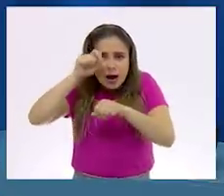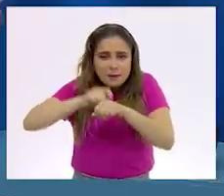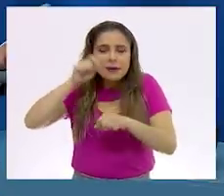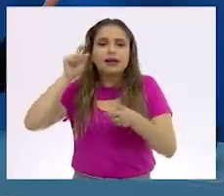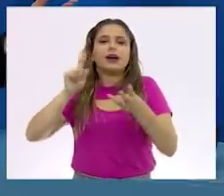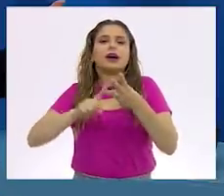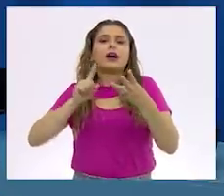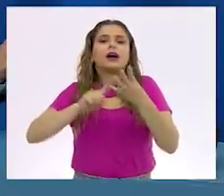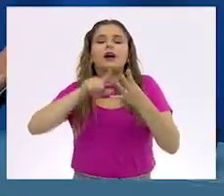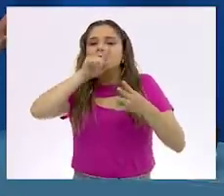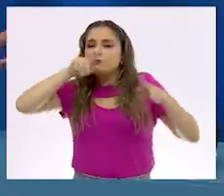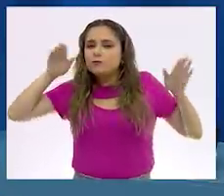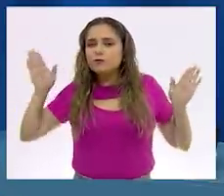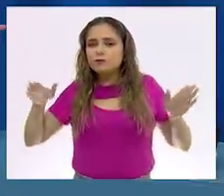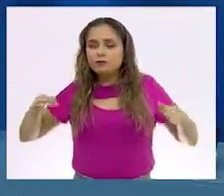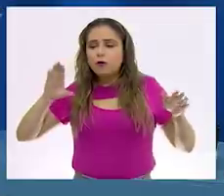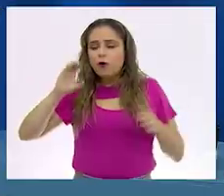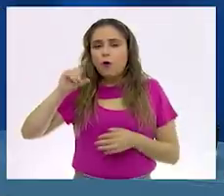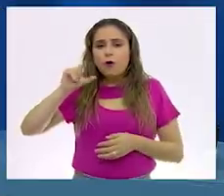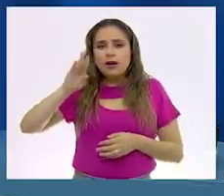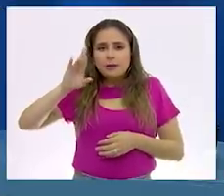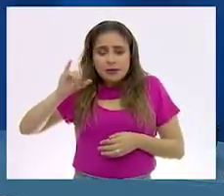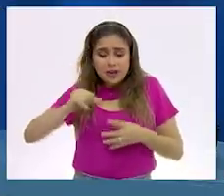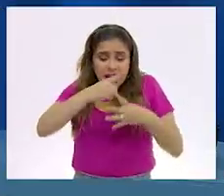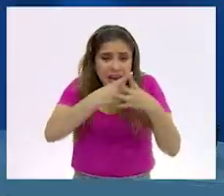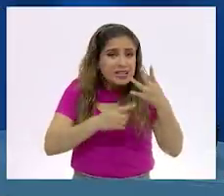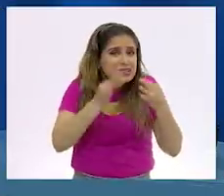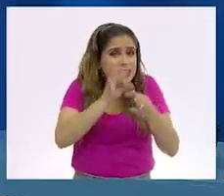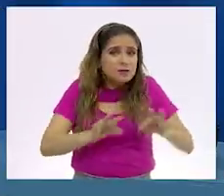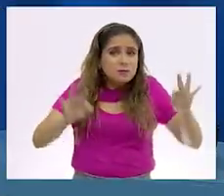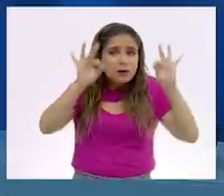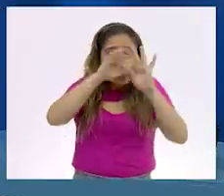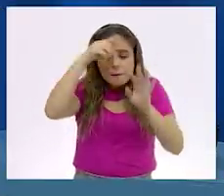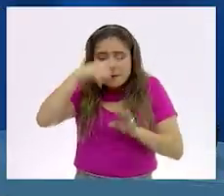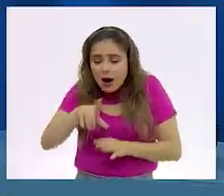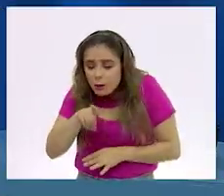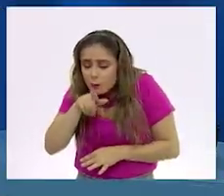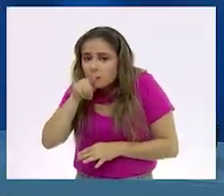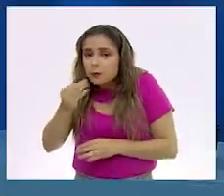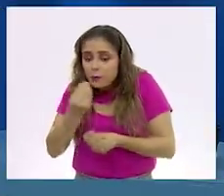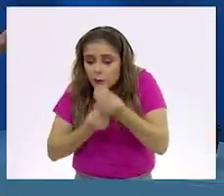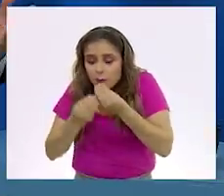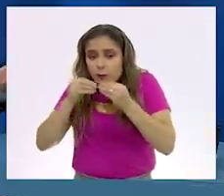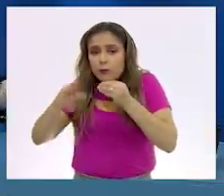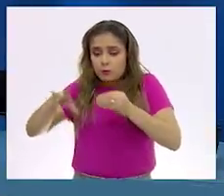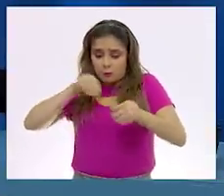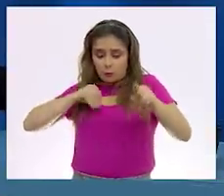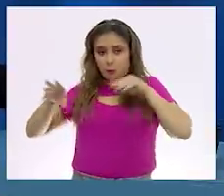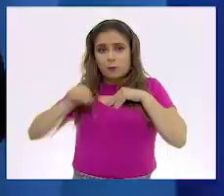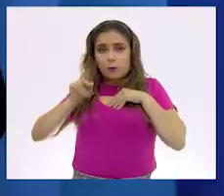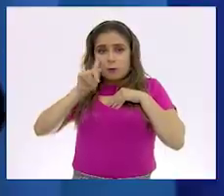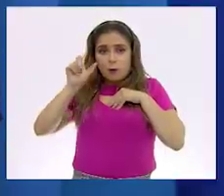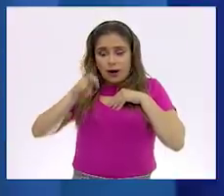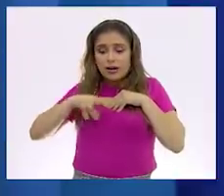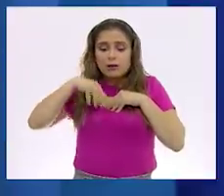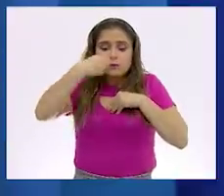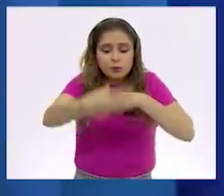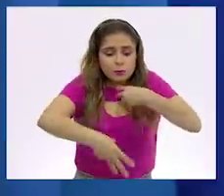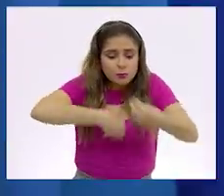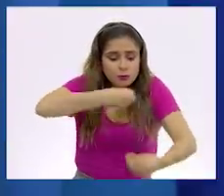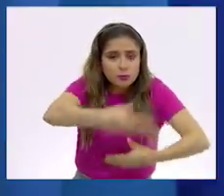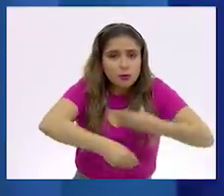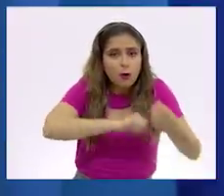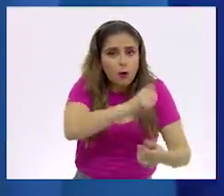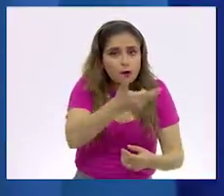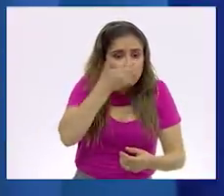y tanto los animales como nosotros los humanos, nos quedaríamos sin alimento. Es un riesgo